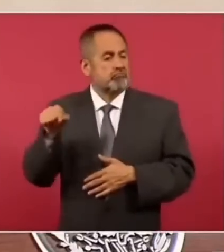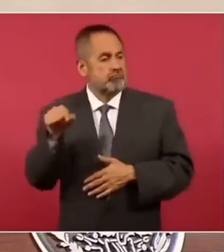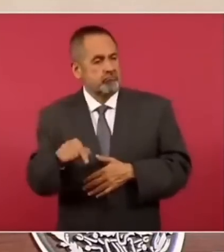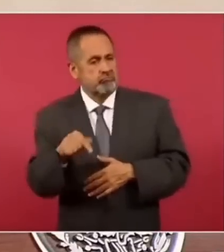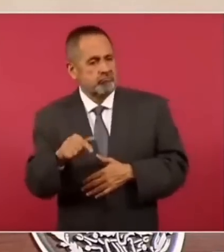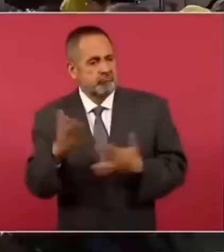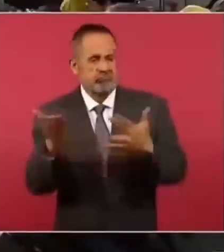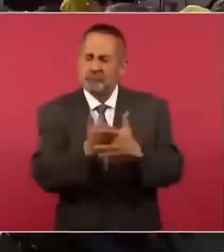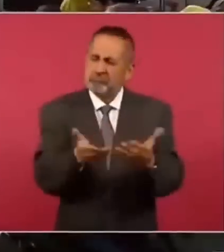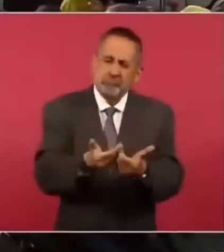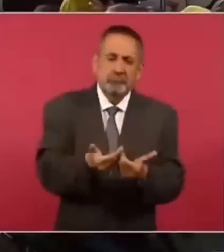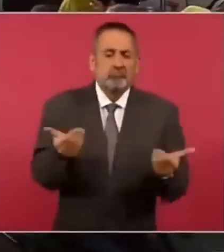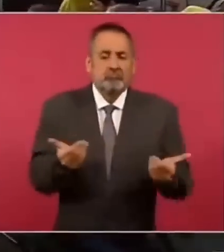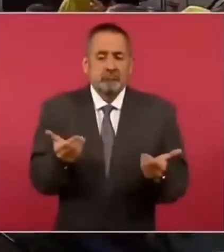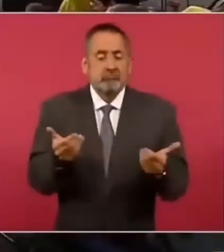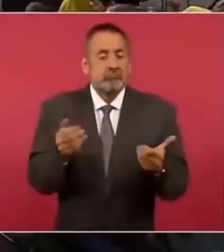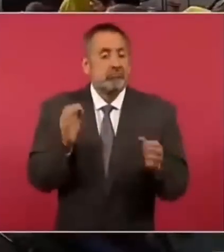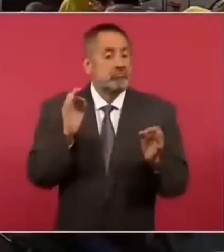Desde entonces,